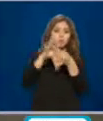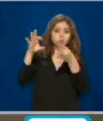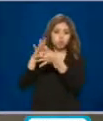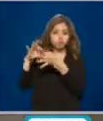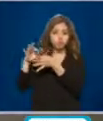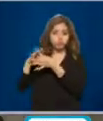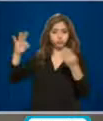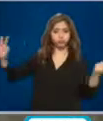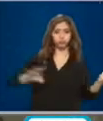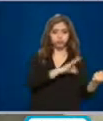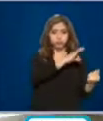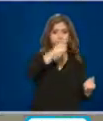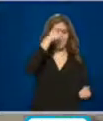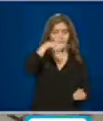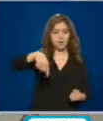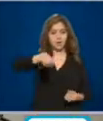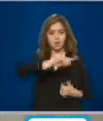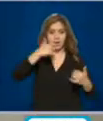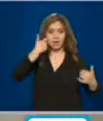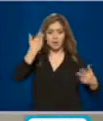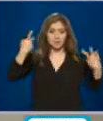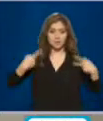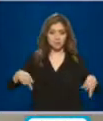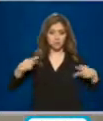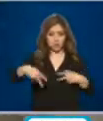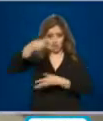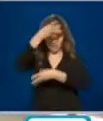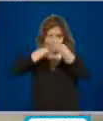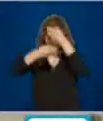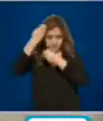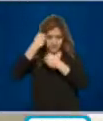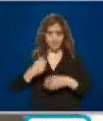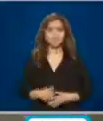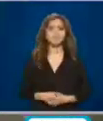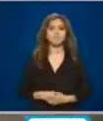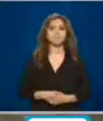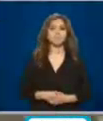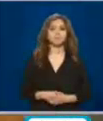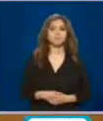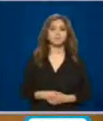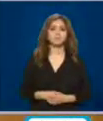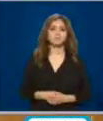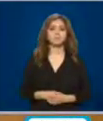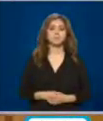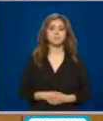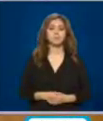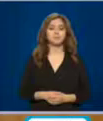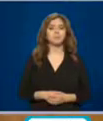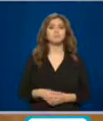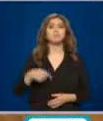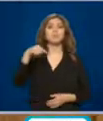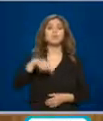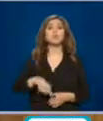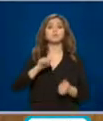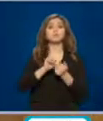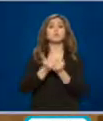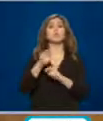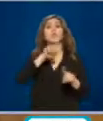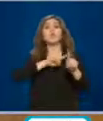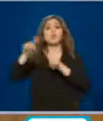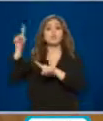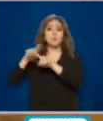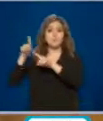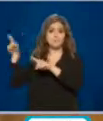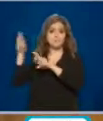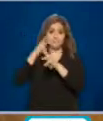con los chicos. Aquí es donde vienen donde convergen todas las asignaturas